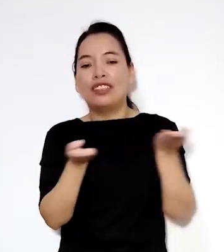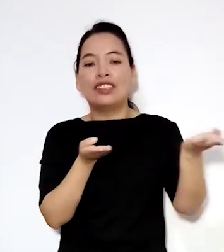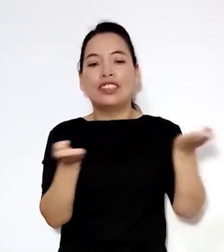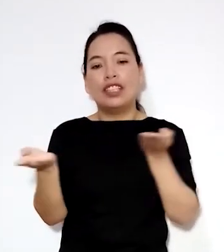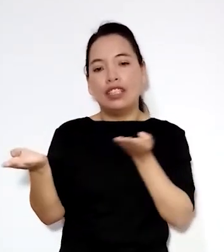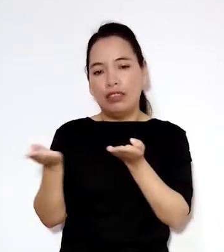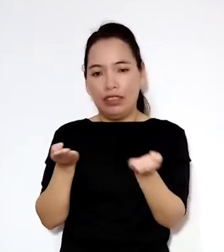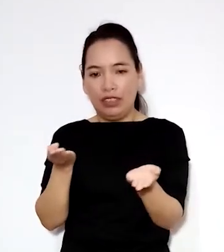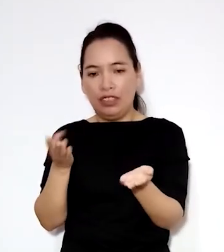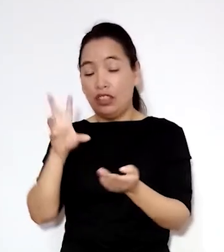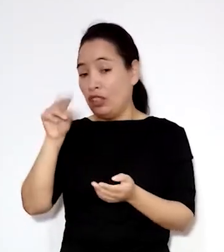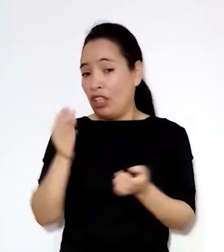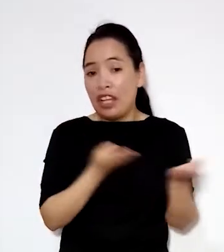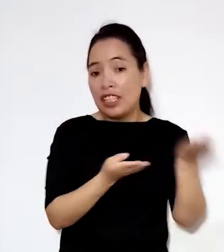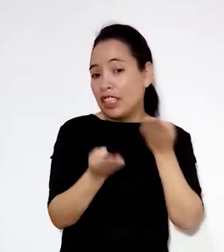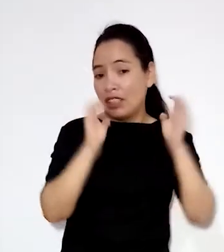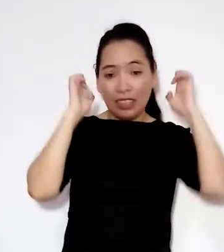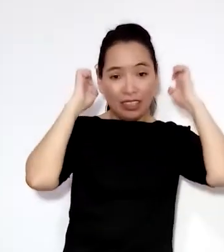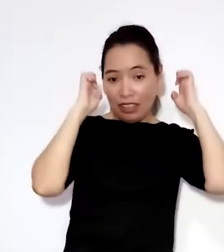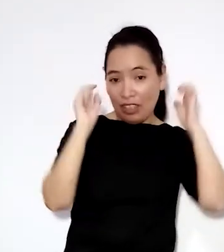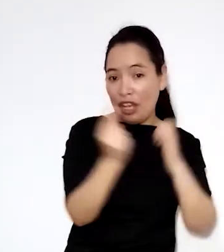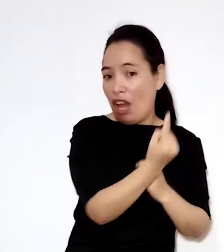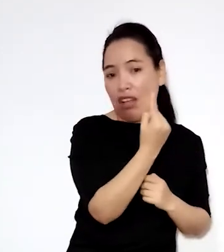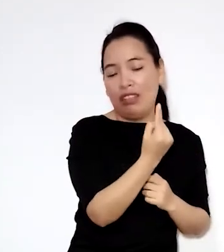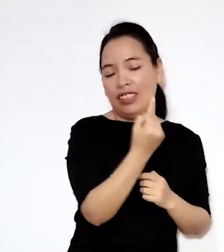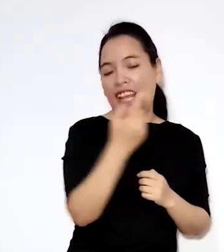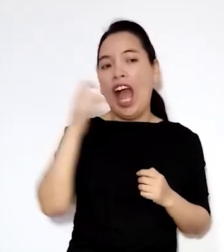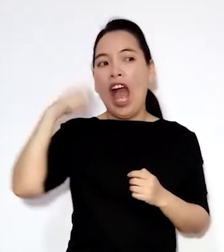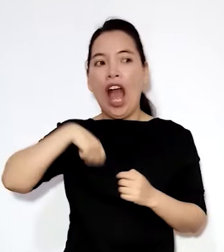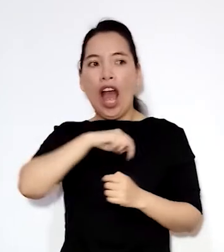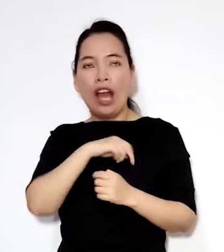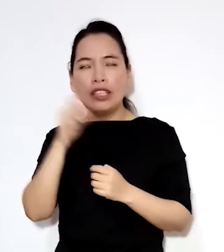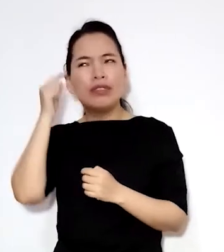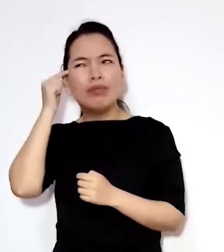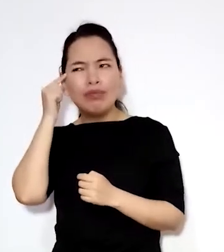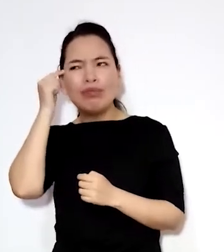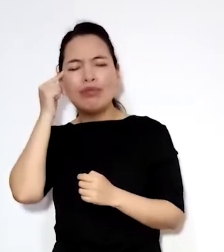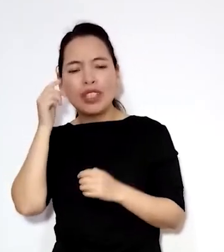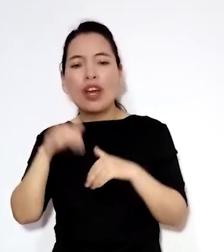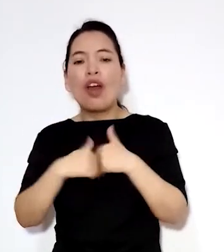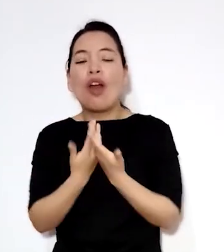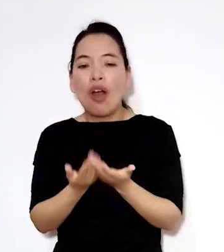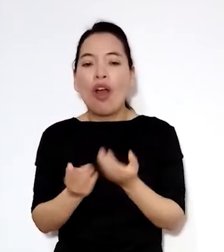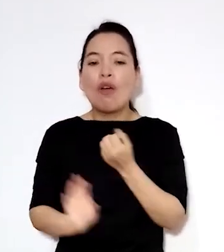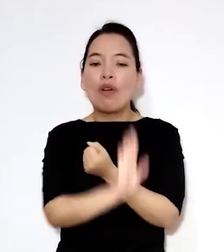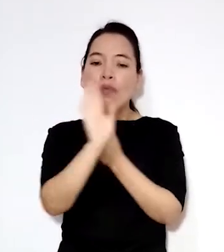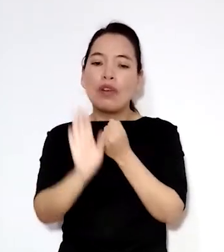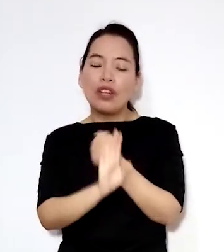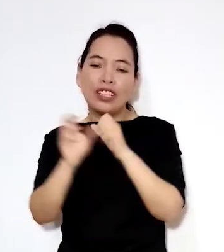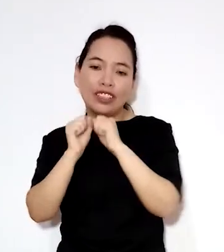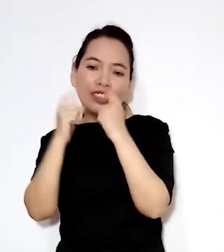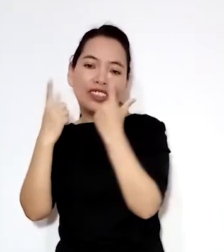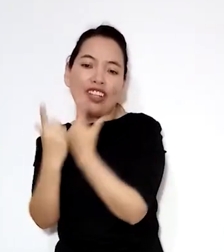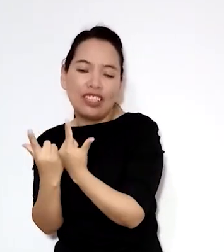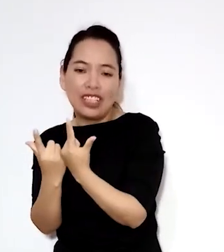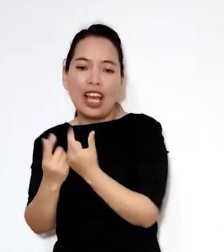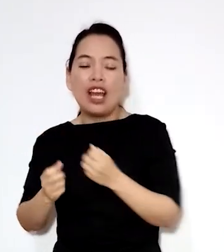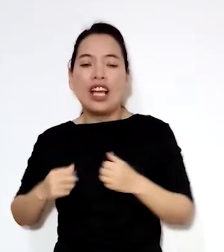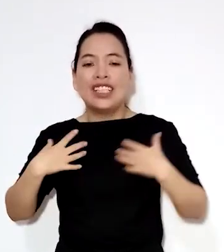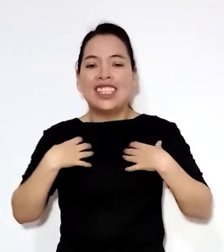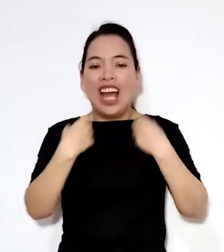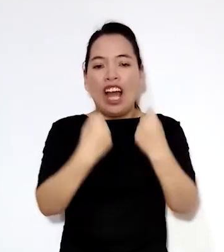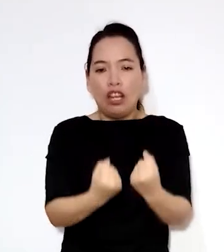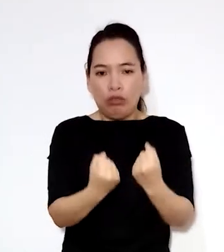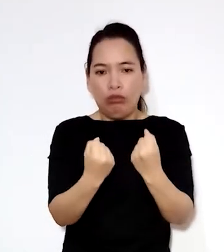requieren necesariamente y han demostrado que funcionan a través de una integración de los servicios. Es decir, no estamos hablando